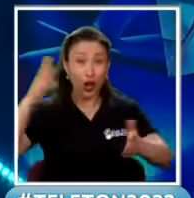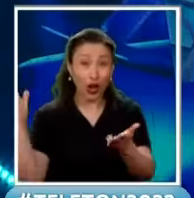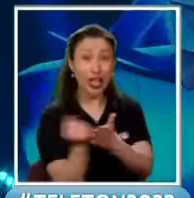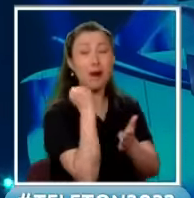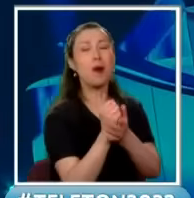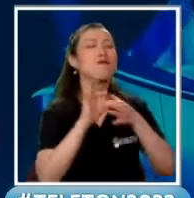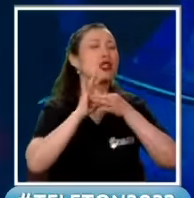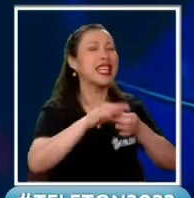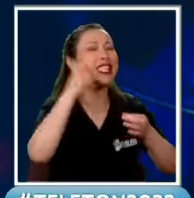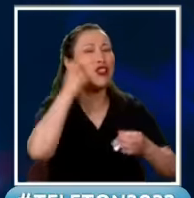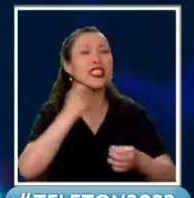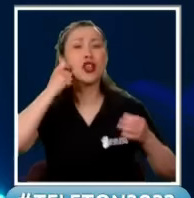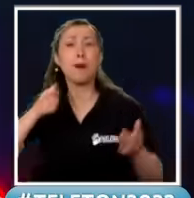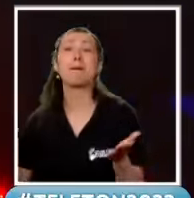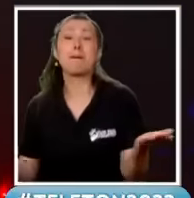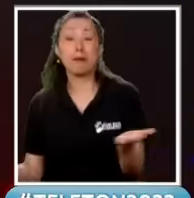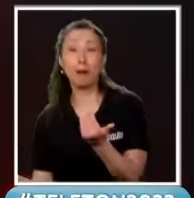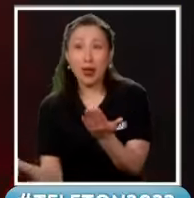Francisco!